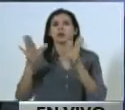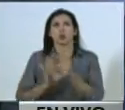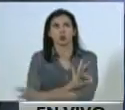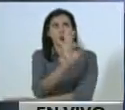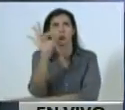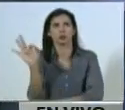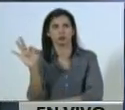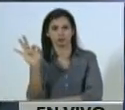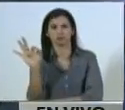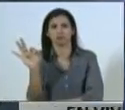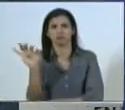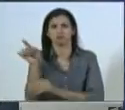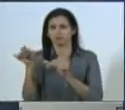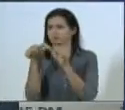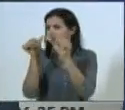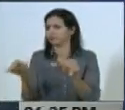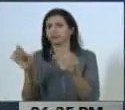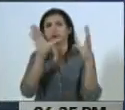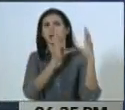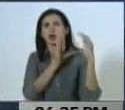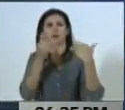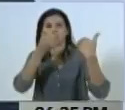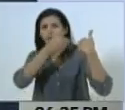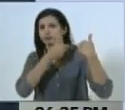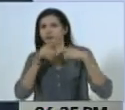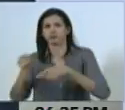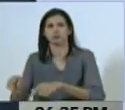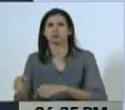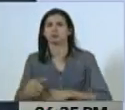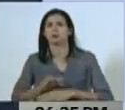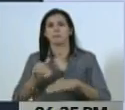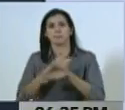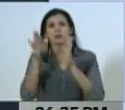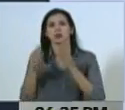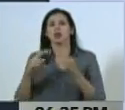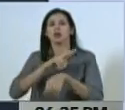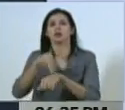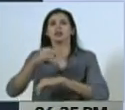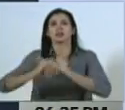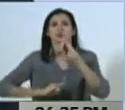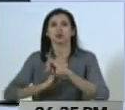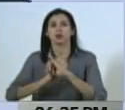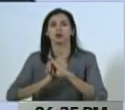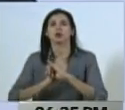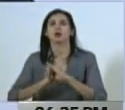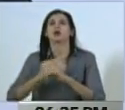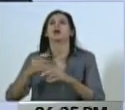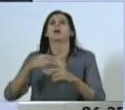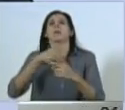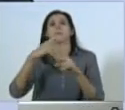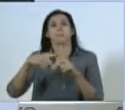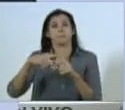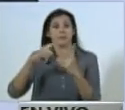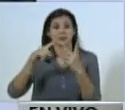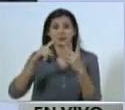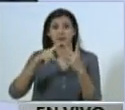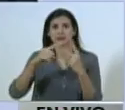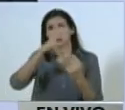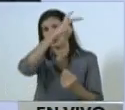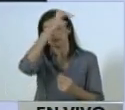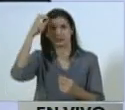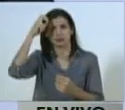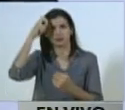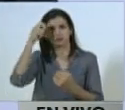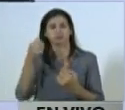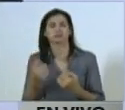completo en sus funciones políticas nacionales e internacionales. Tenemos nuestra canciller